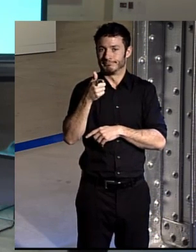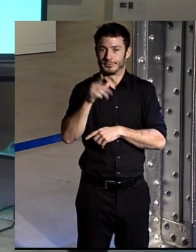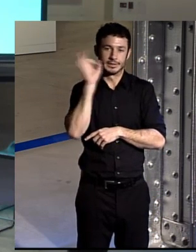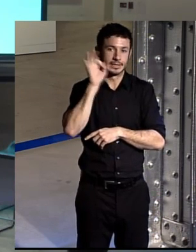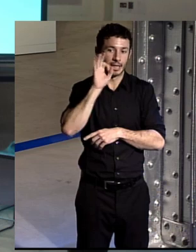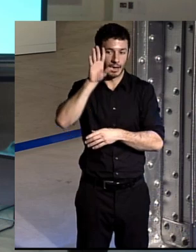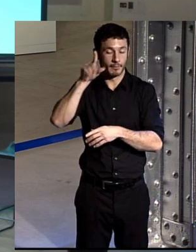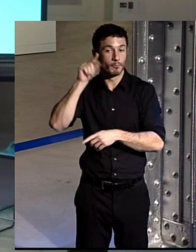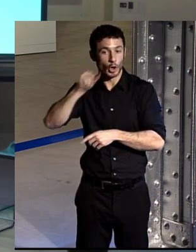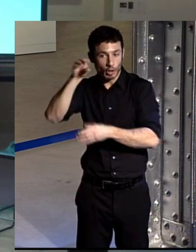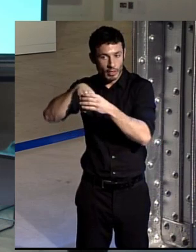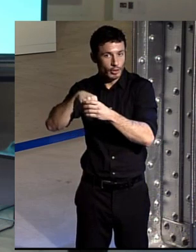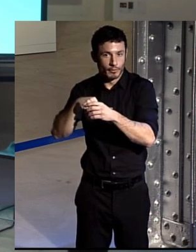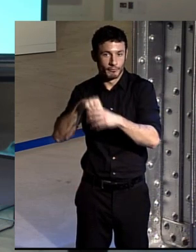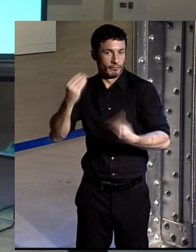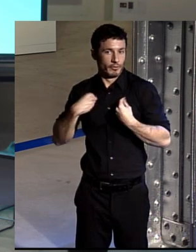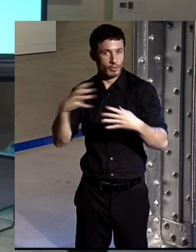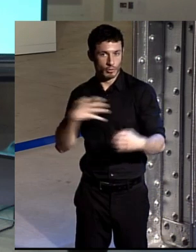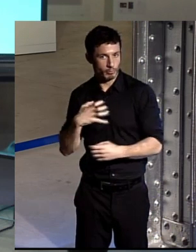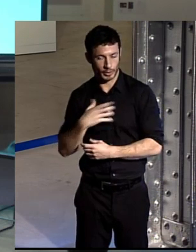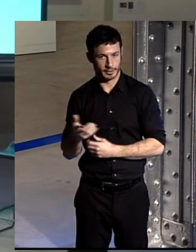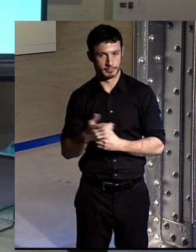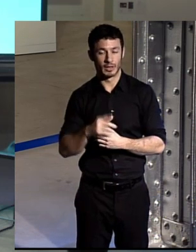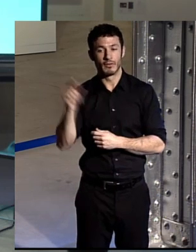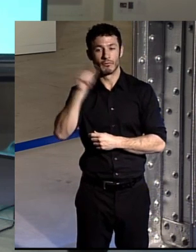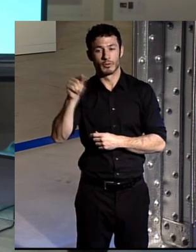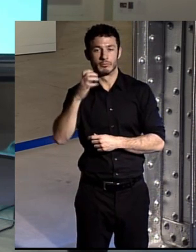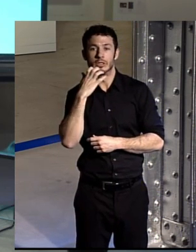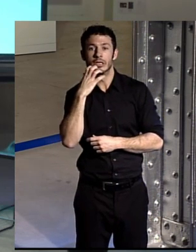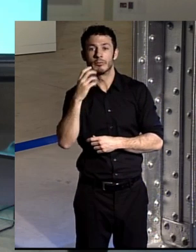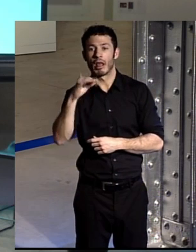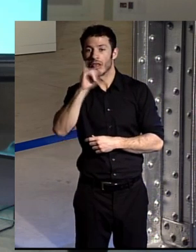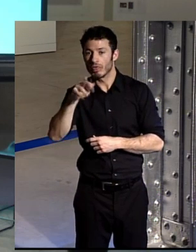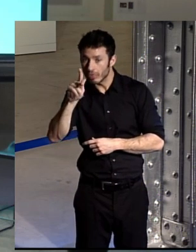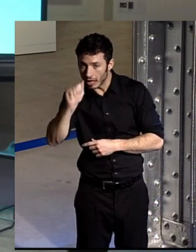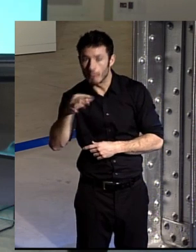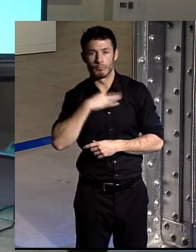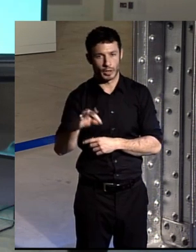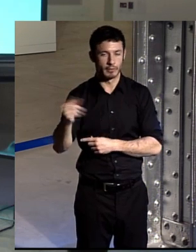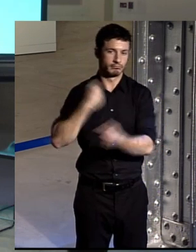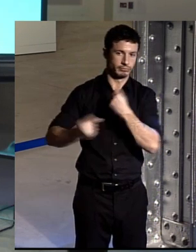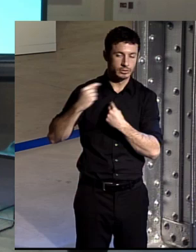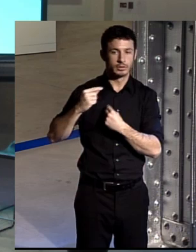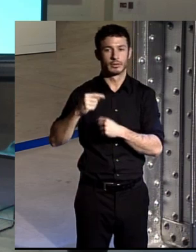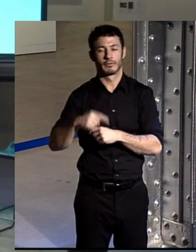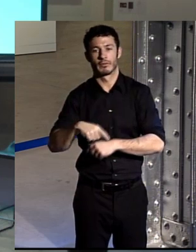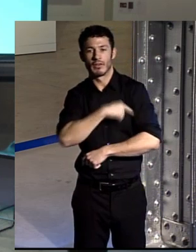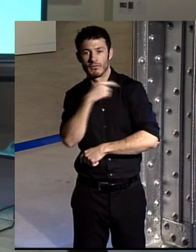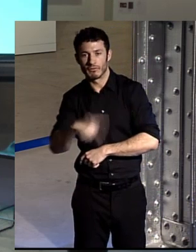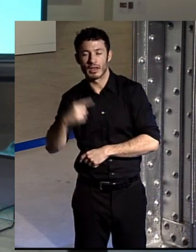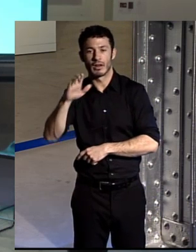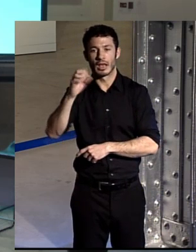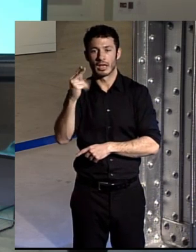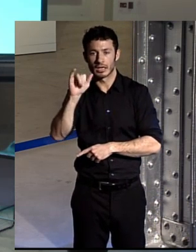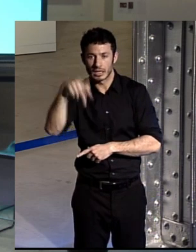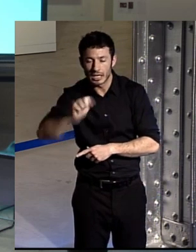mosquito. Los mosquitos pueden transmitir virus como el virus del Valle del Rift, el Zika, la fiebre equina, chikungunya,